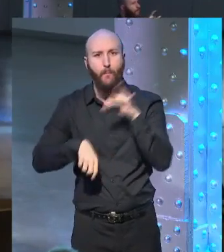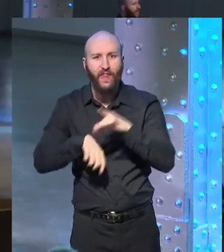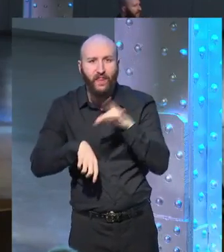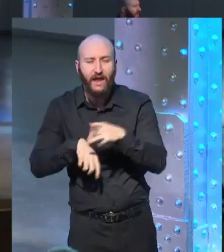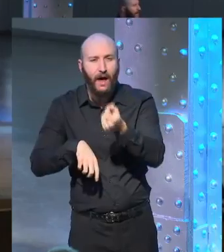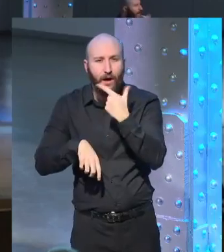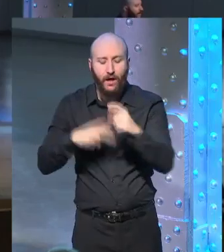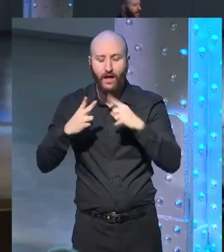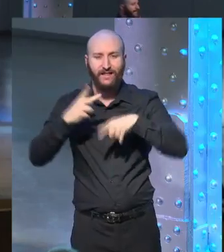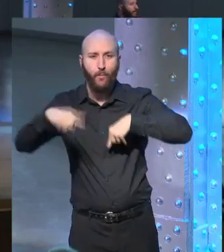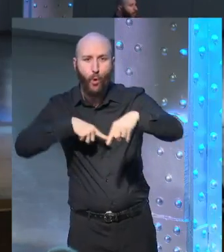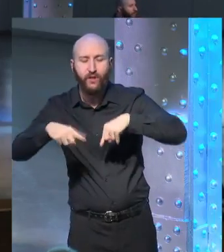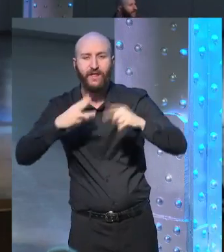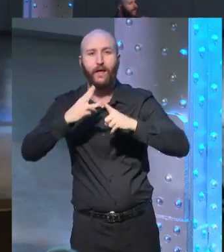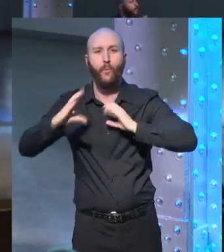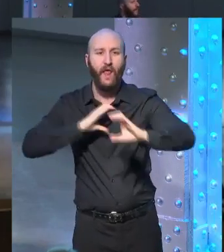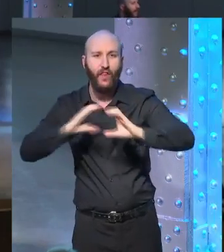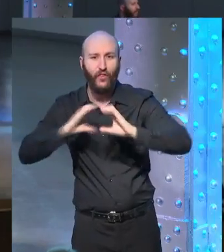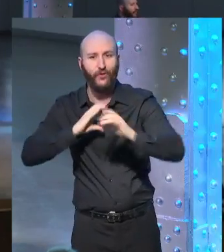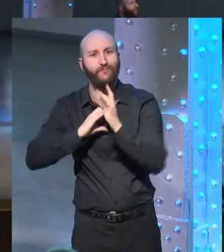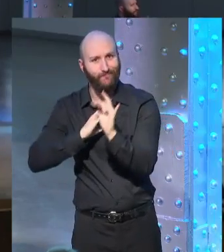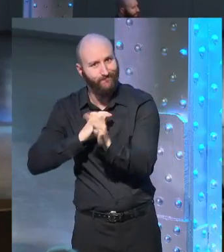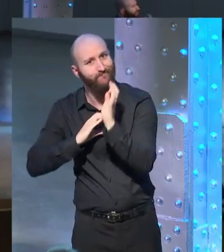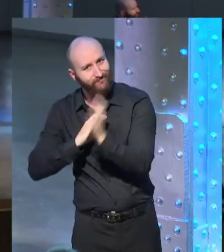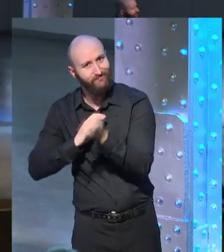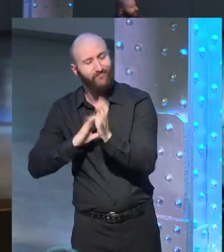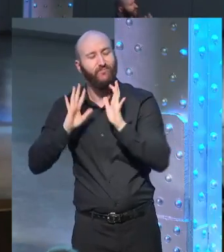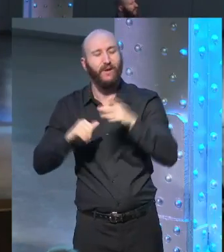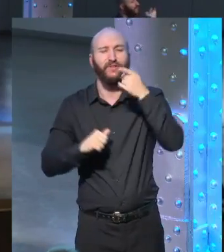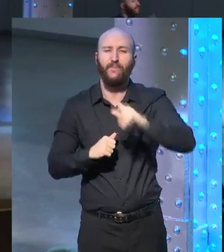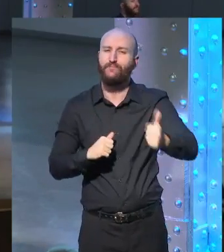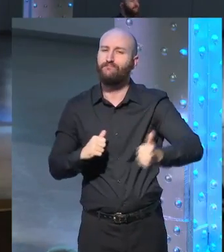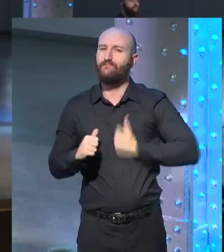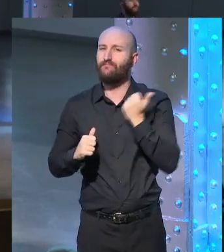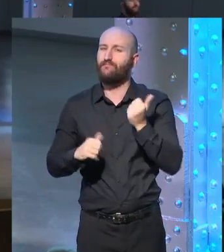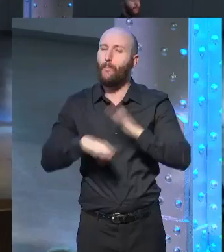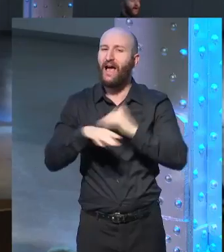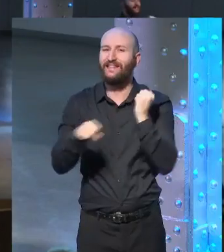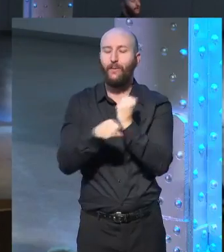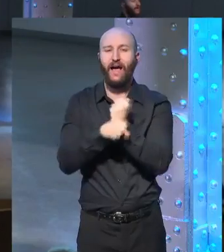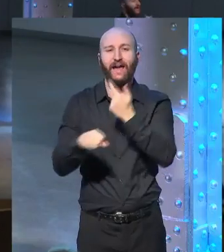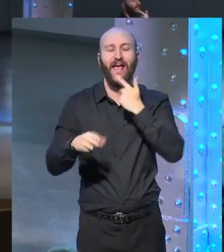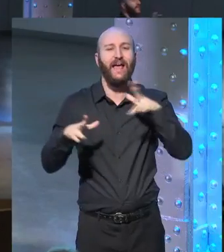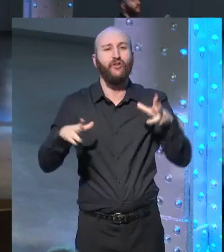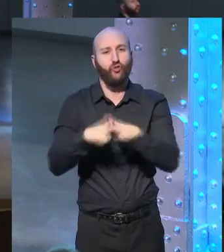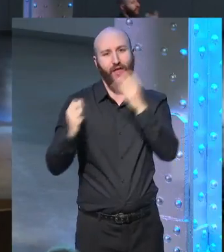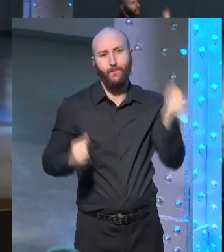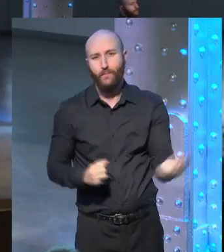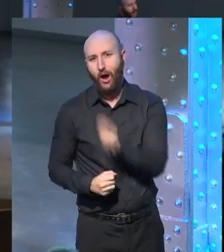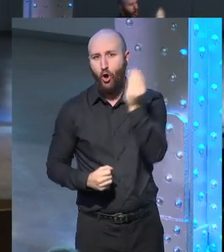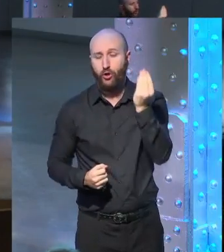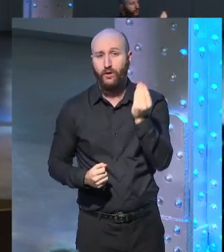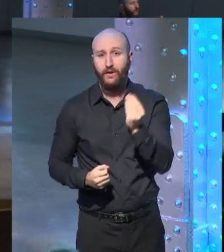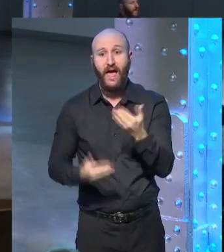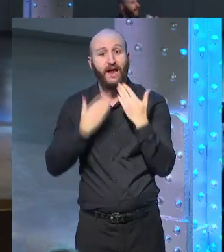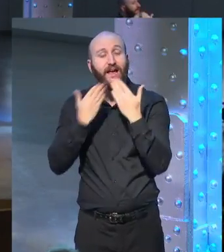medicina, en el transporte, en las comunicaciones, también suponen una oportunidad para trabajar en la mejora social. Creemos que con la